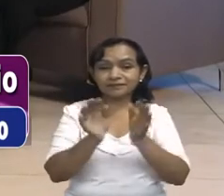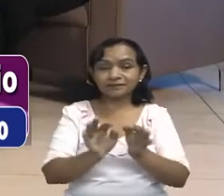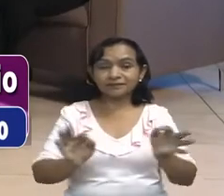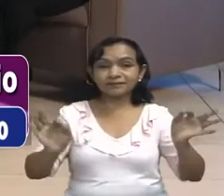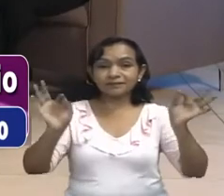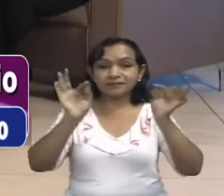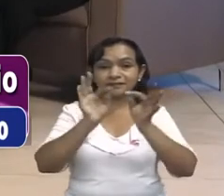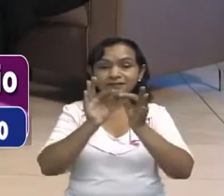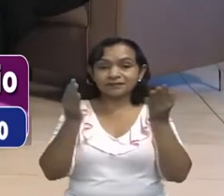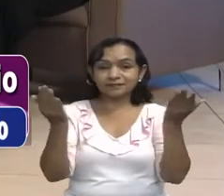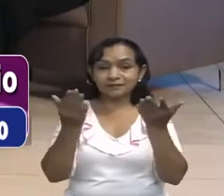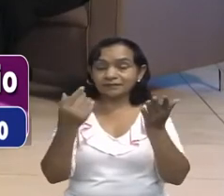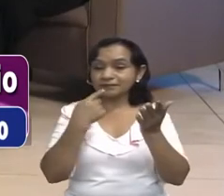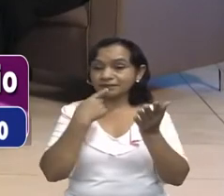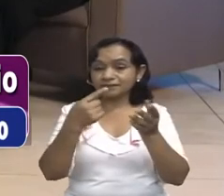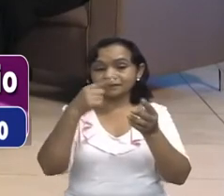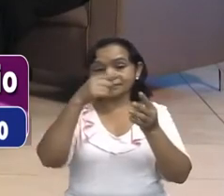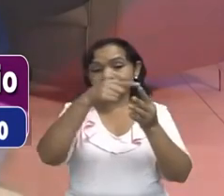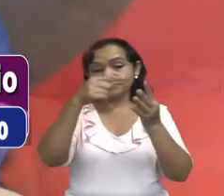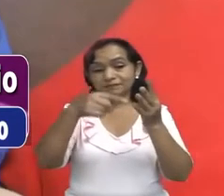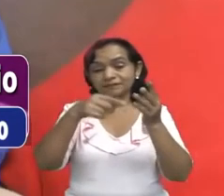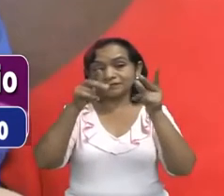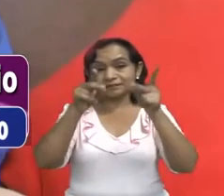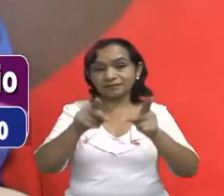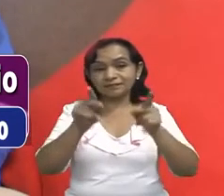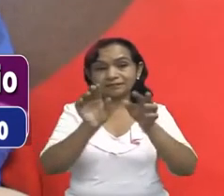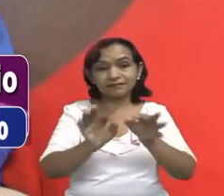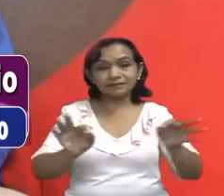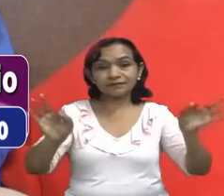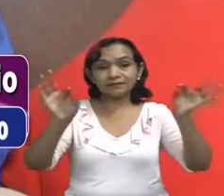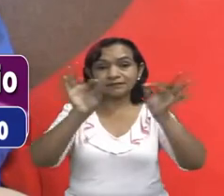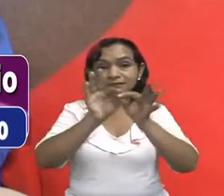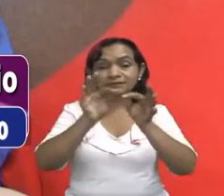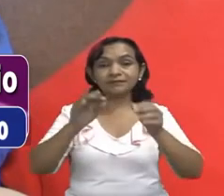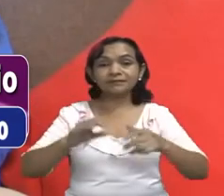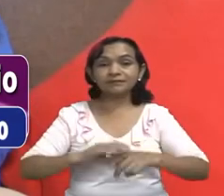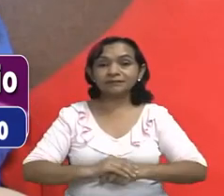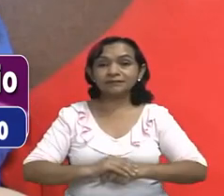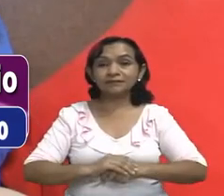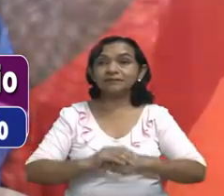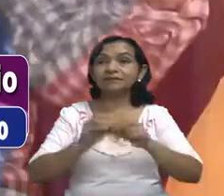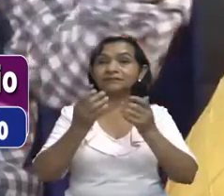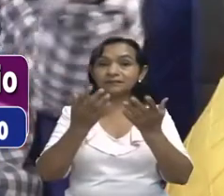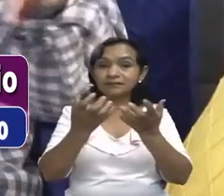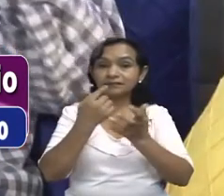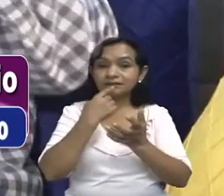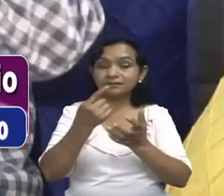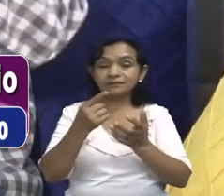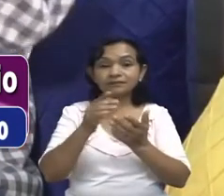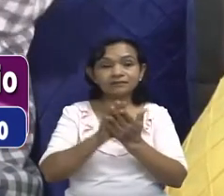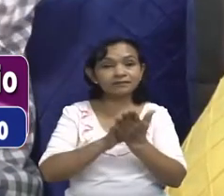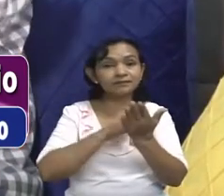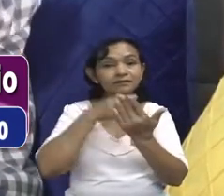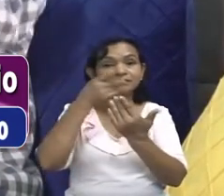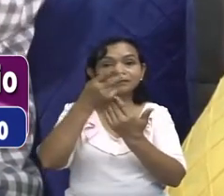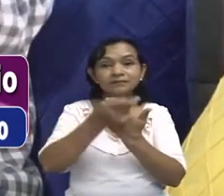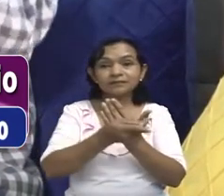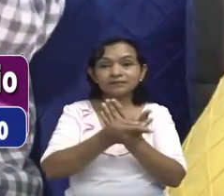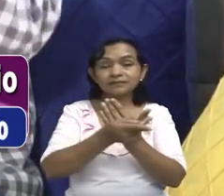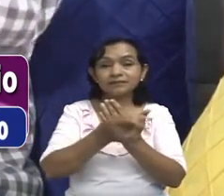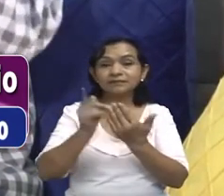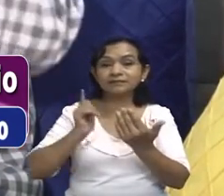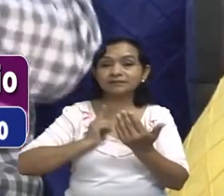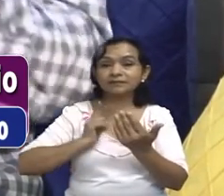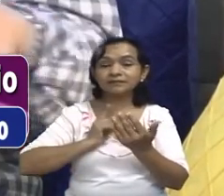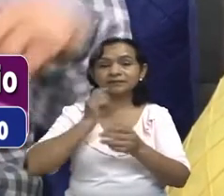no podía estar aquí sin mencionarlos, ¿no? Claro que sí. Y la otra cosa que quería decirte es que muchos de los programas también cumplen aniversario,